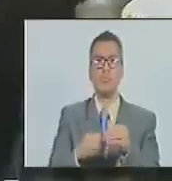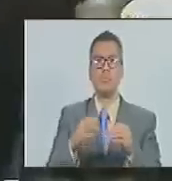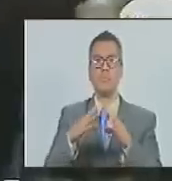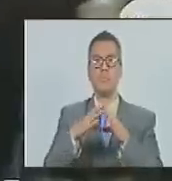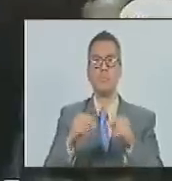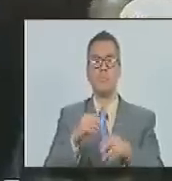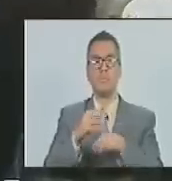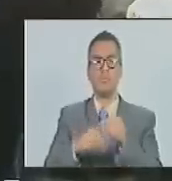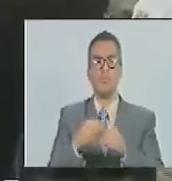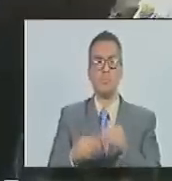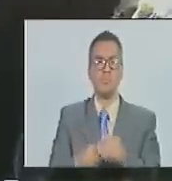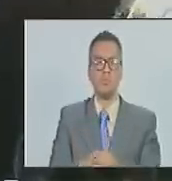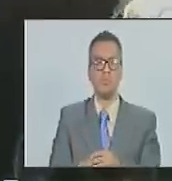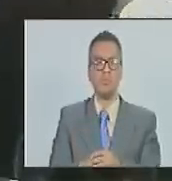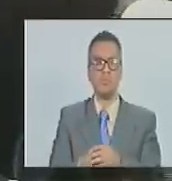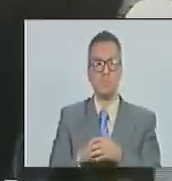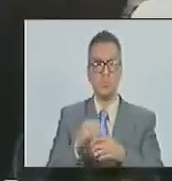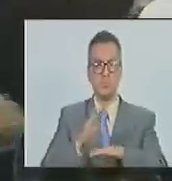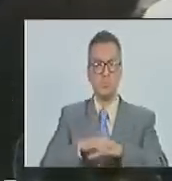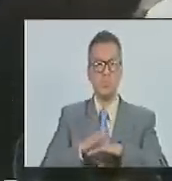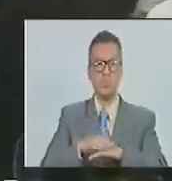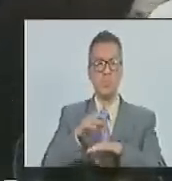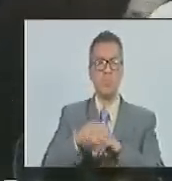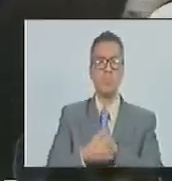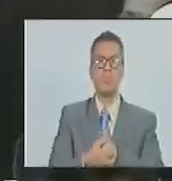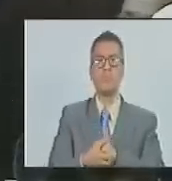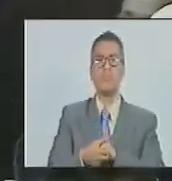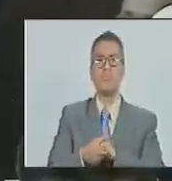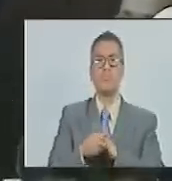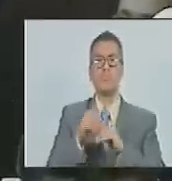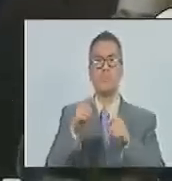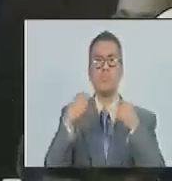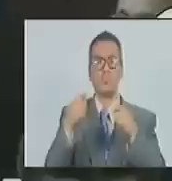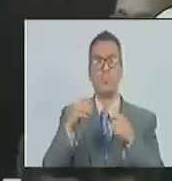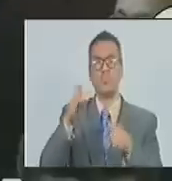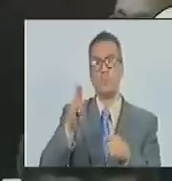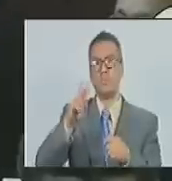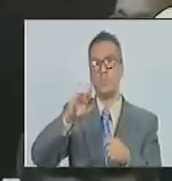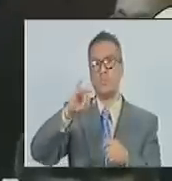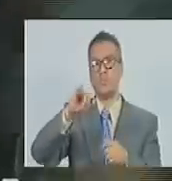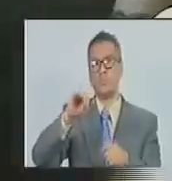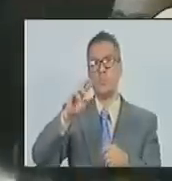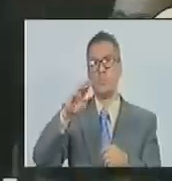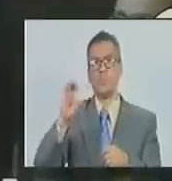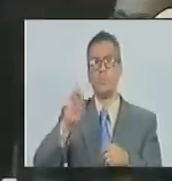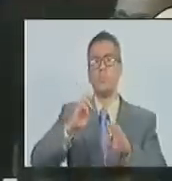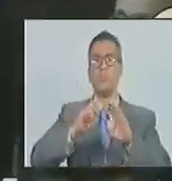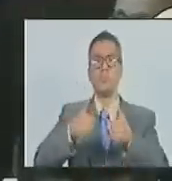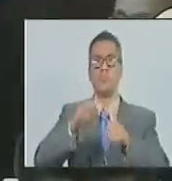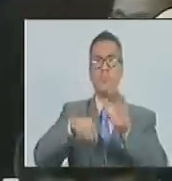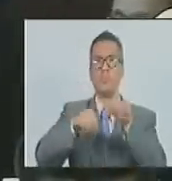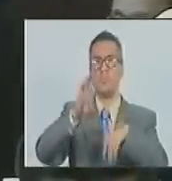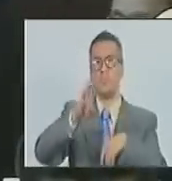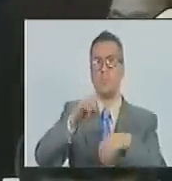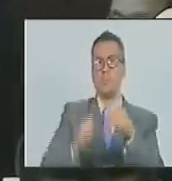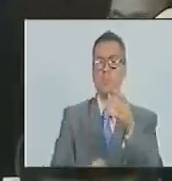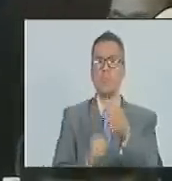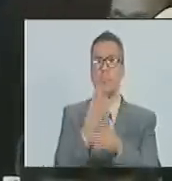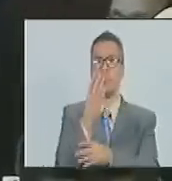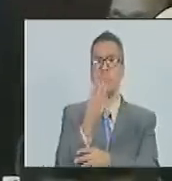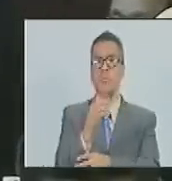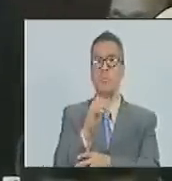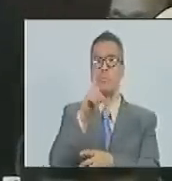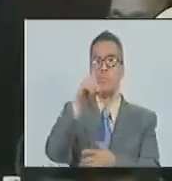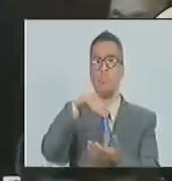los hechos que acontecieron en la campaña admirable, que se inicia el 14